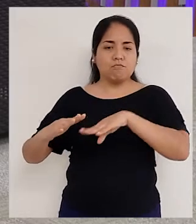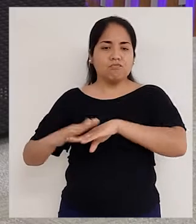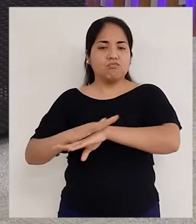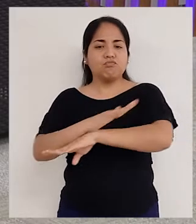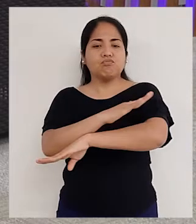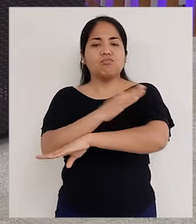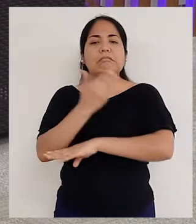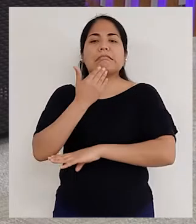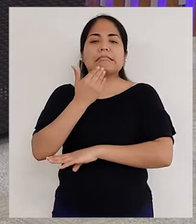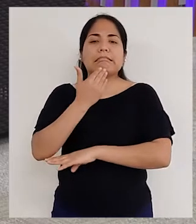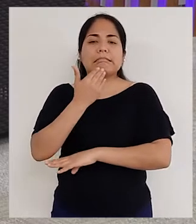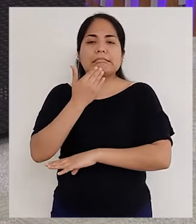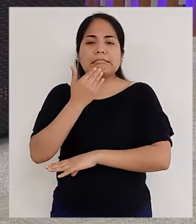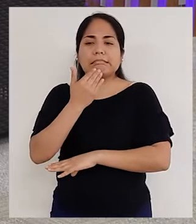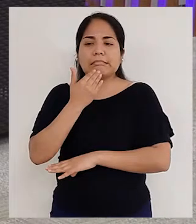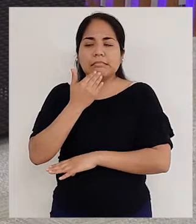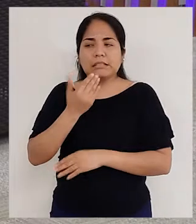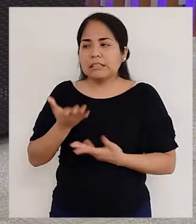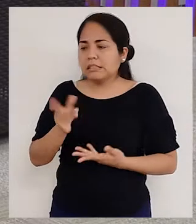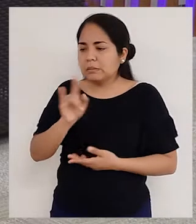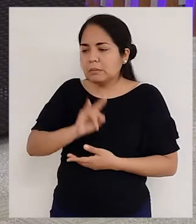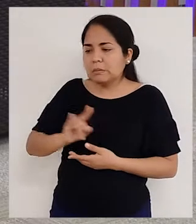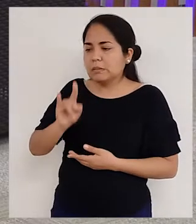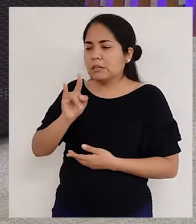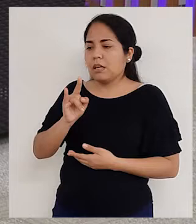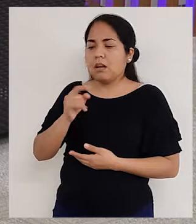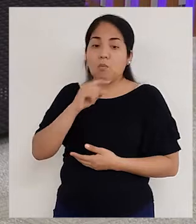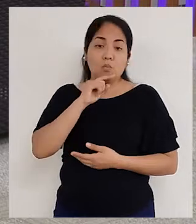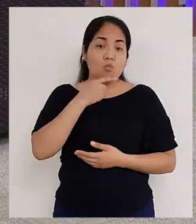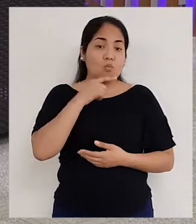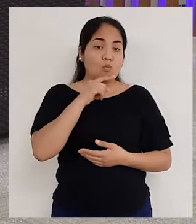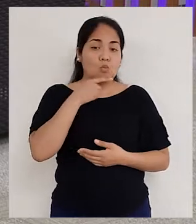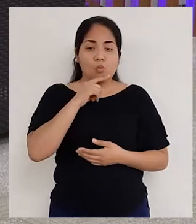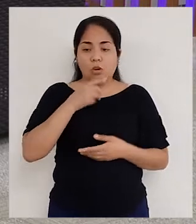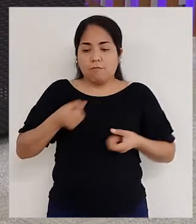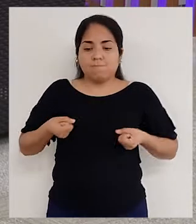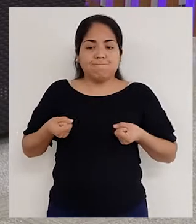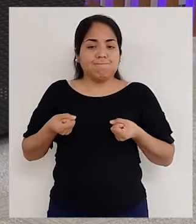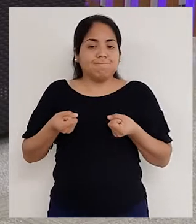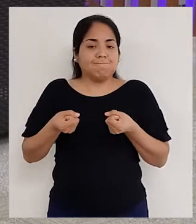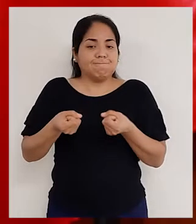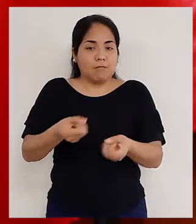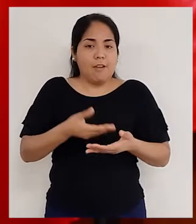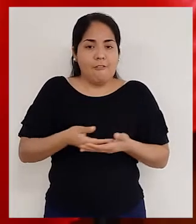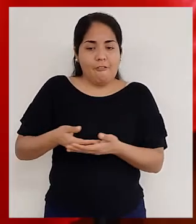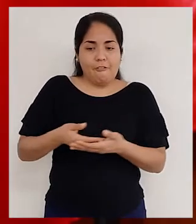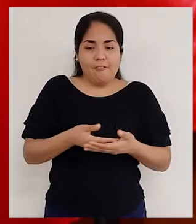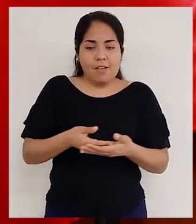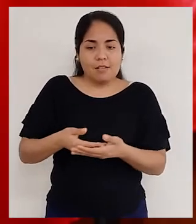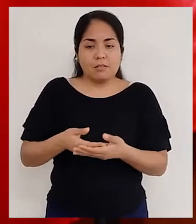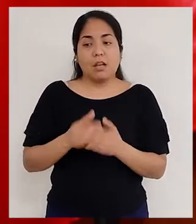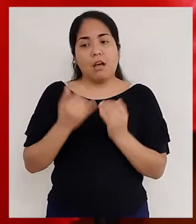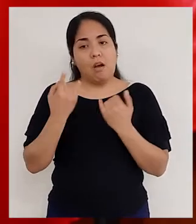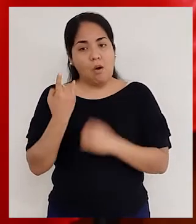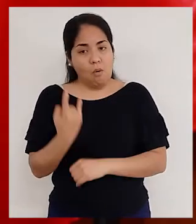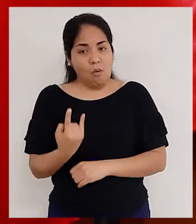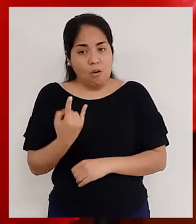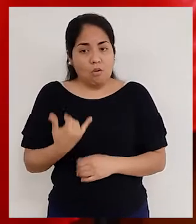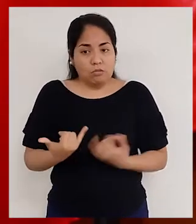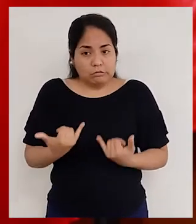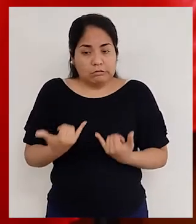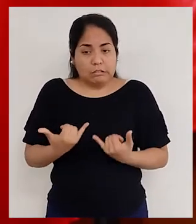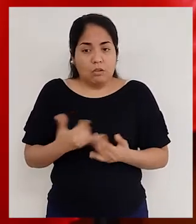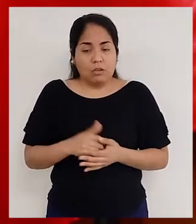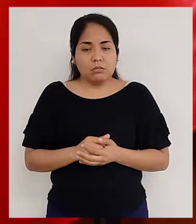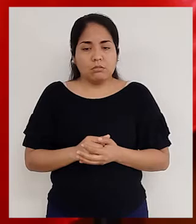rampa, ¿quién usa esa rampa? La usan las damas que van con coche de bebé. La usaban,